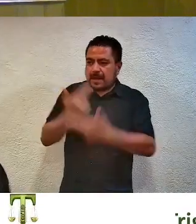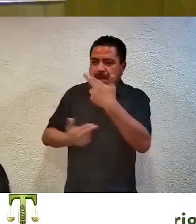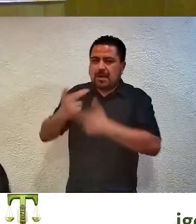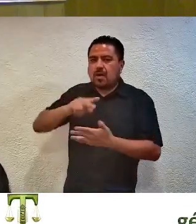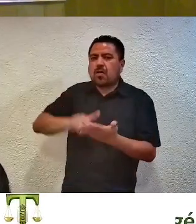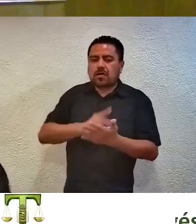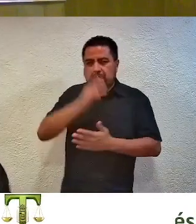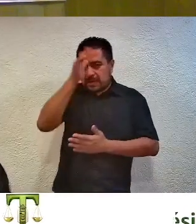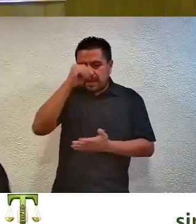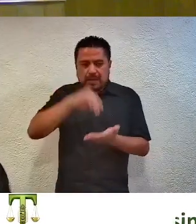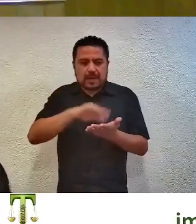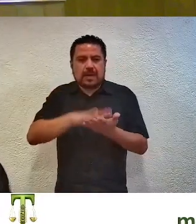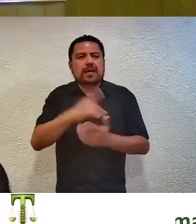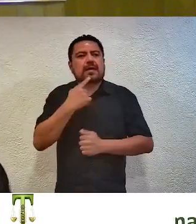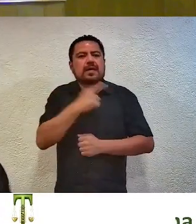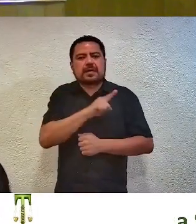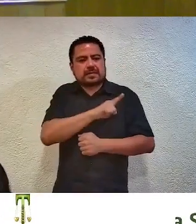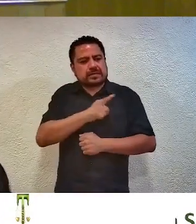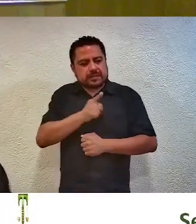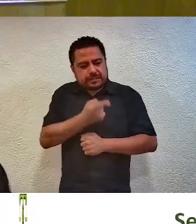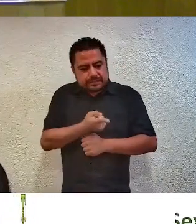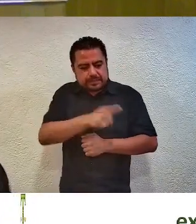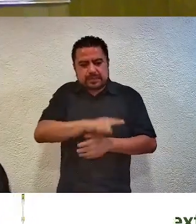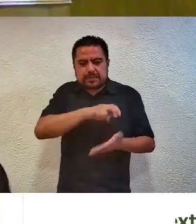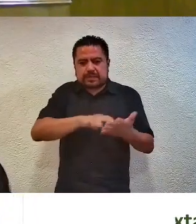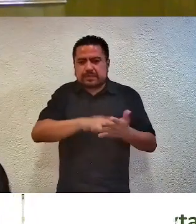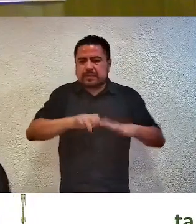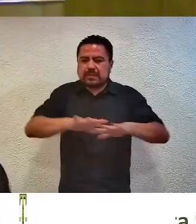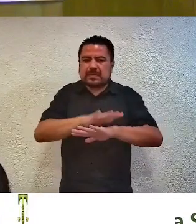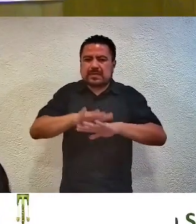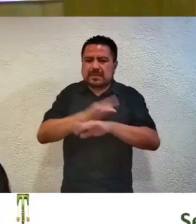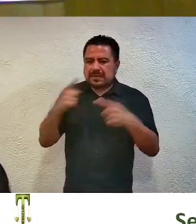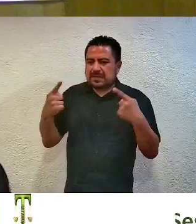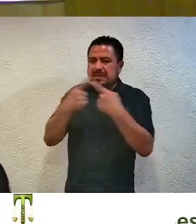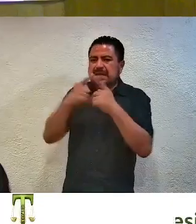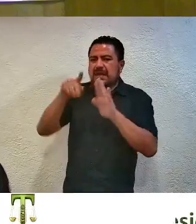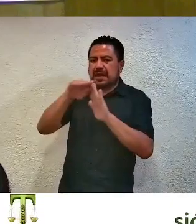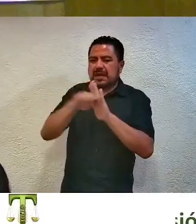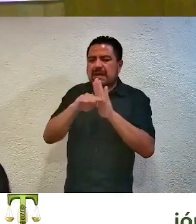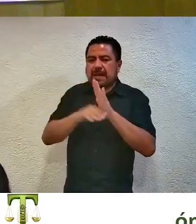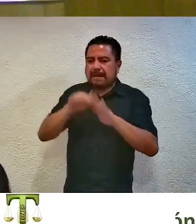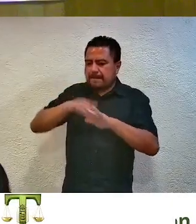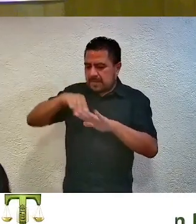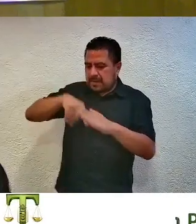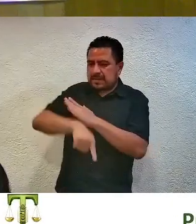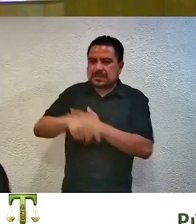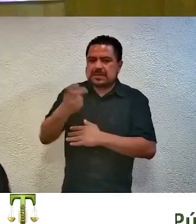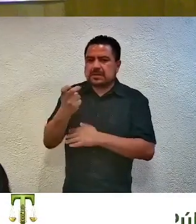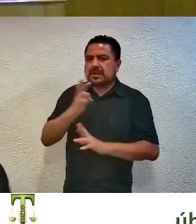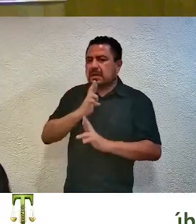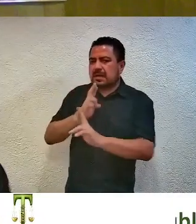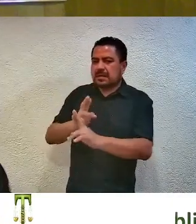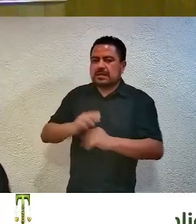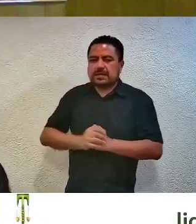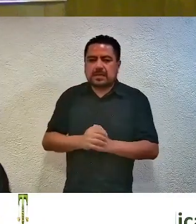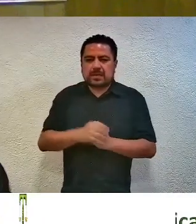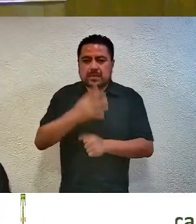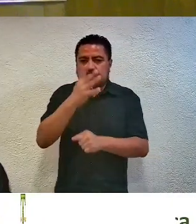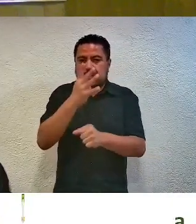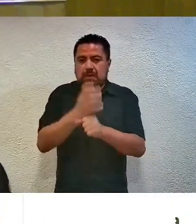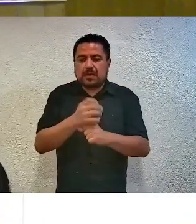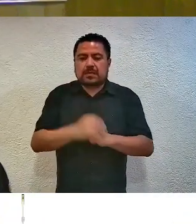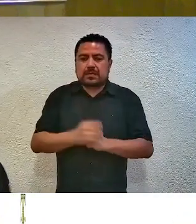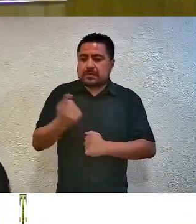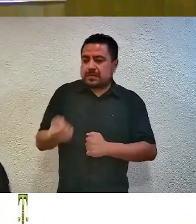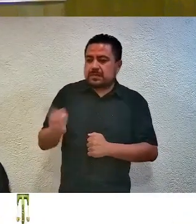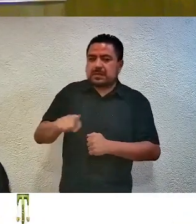acuerdo impugnado y se ordena la modificación de los lineamientos controvertidos con base en el estudio de fondo de esta resolución. Cuarto, se